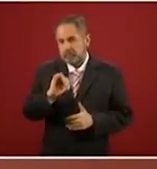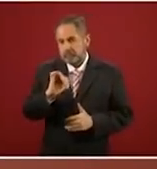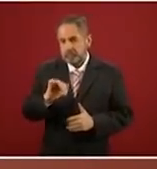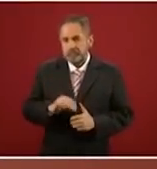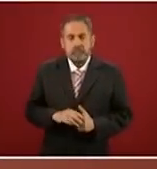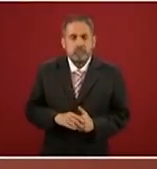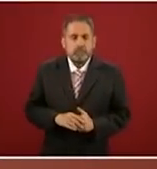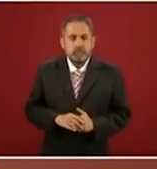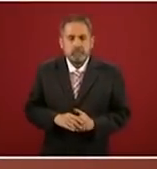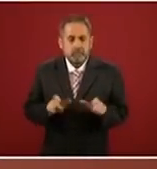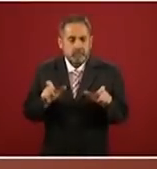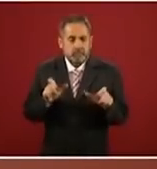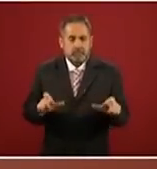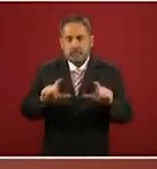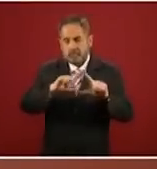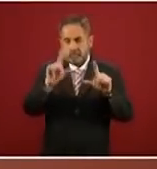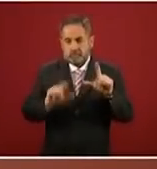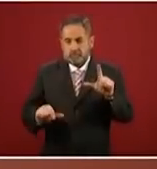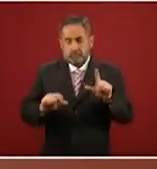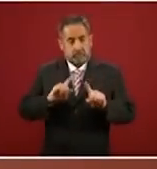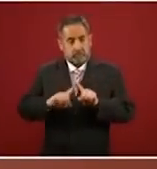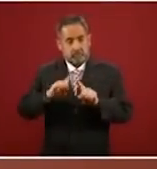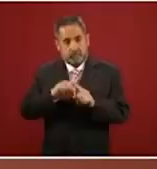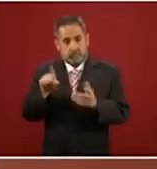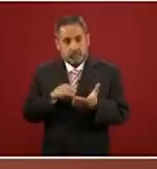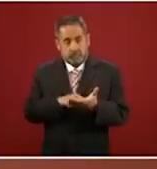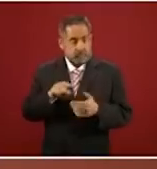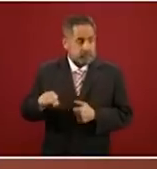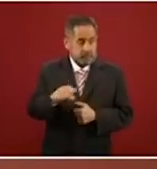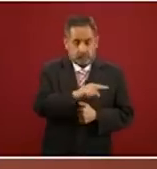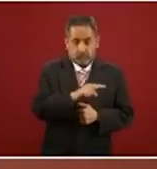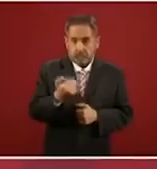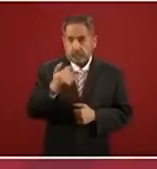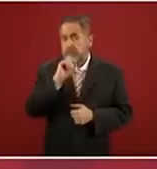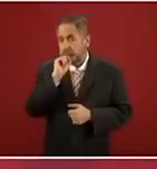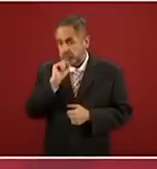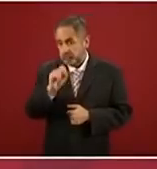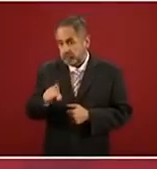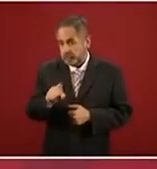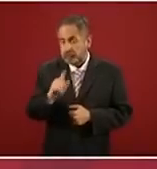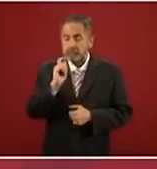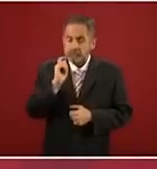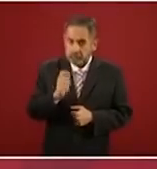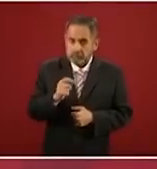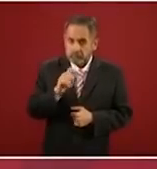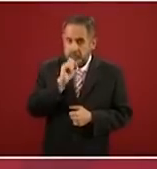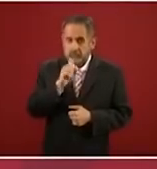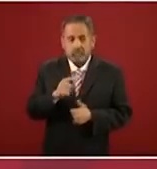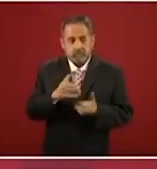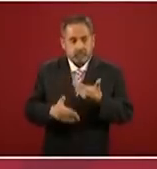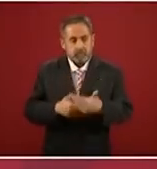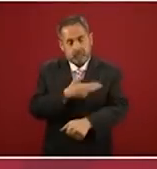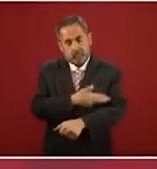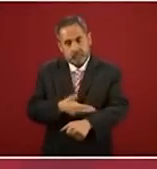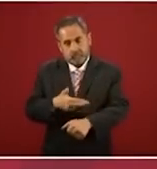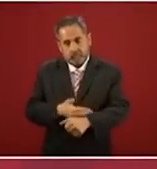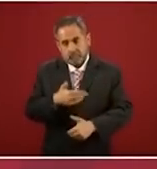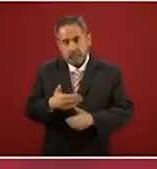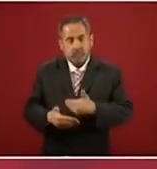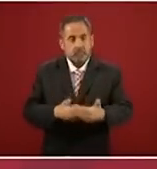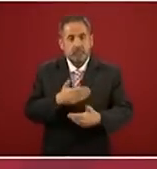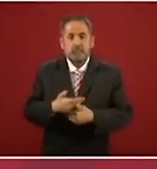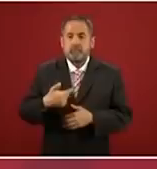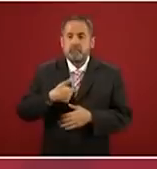la guardia nacional en distintas partes pero también es un proceso yo